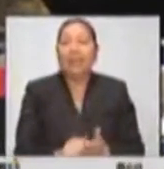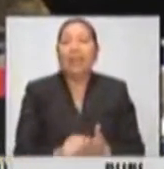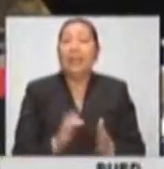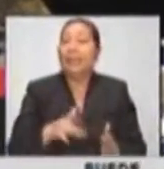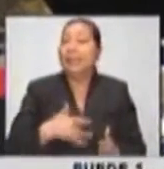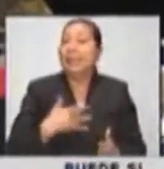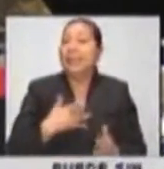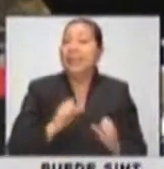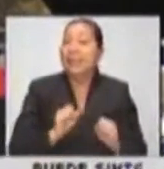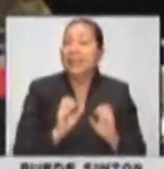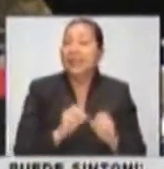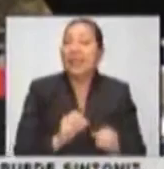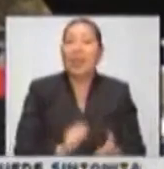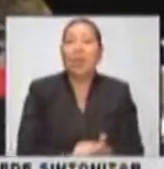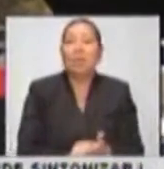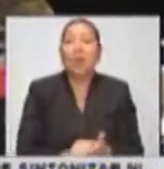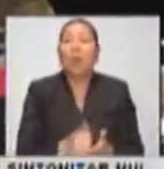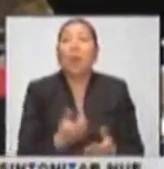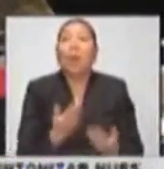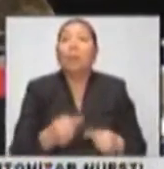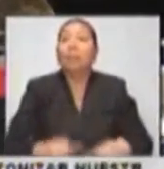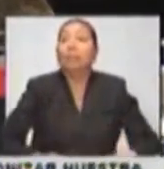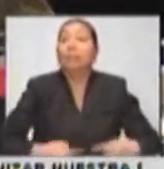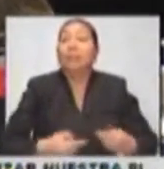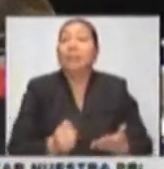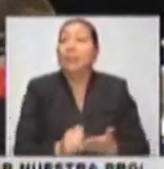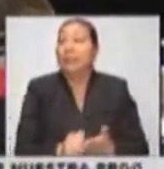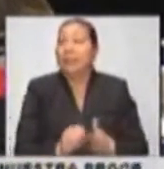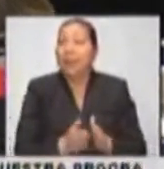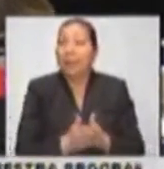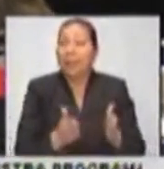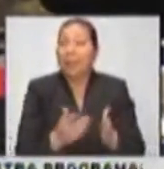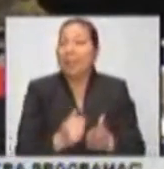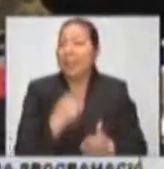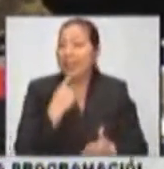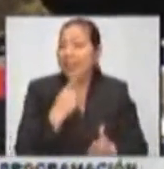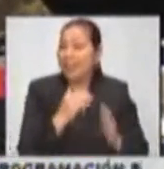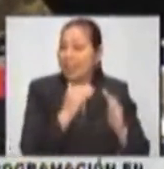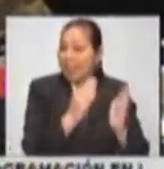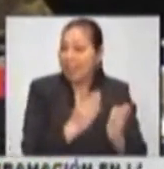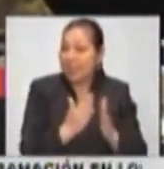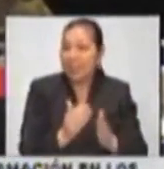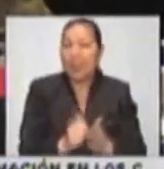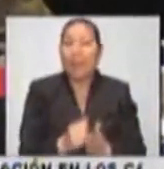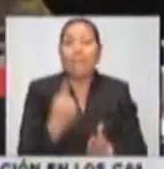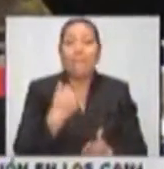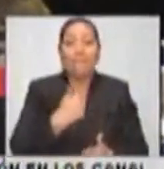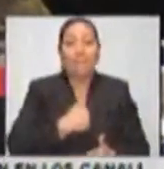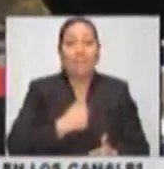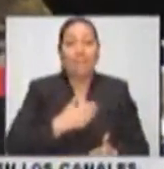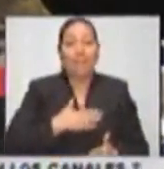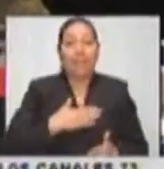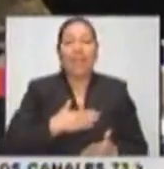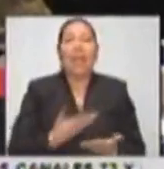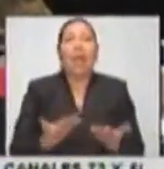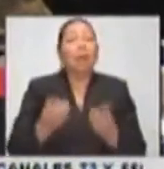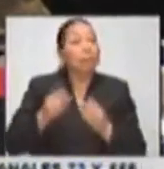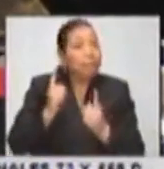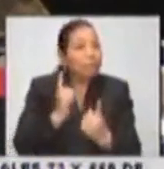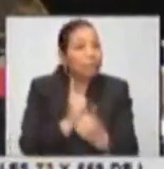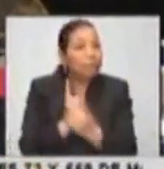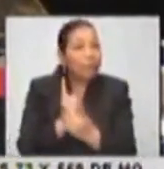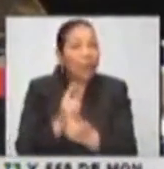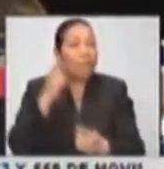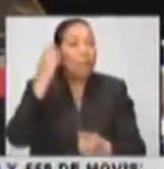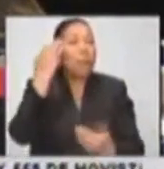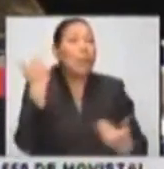sienta que sí se cumple. ¿Contra qué comparamos estas brechas que está mencionando ahora el Ministerio de Economía, para, ¿no?, que van a ser las orientadoras de toda la